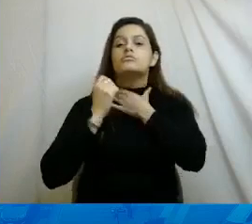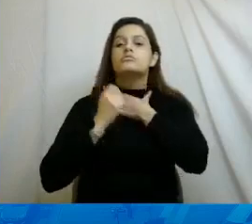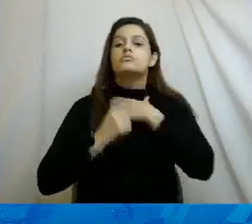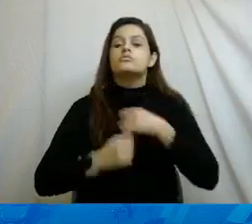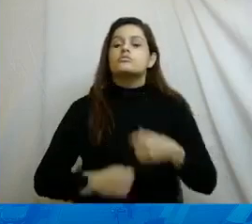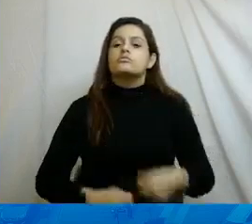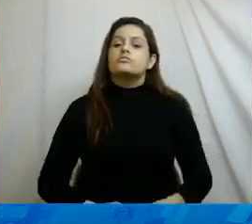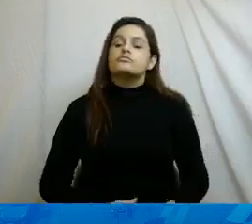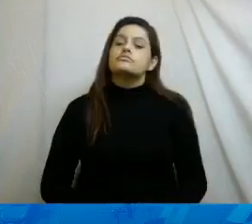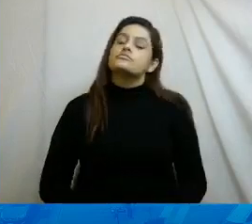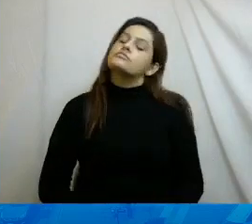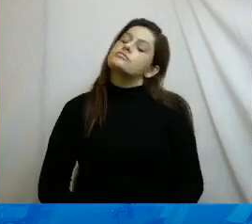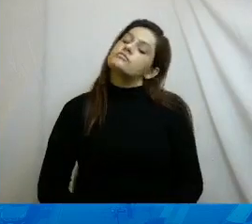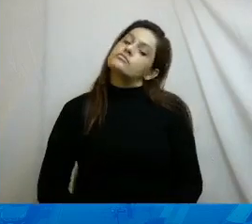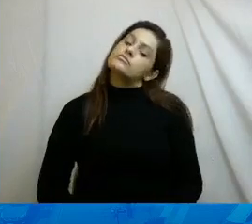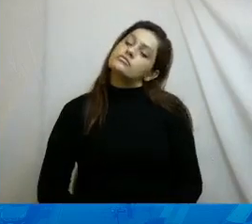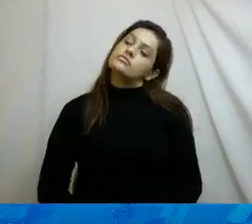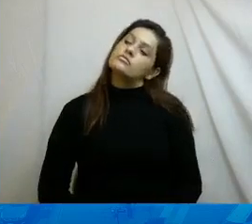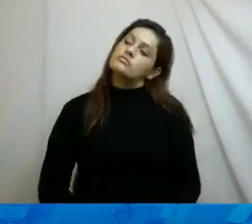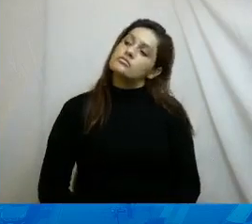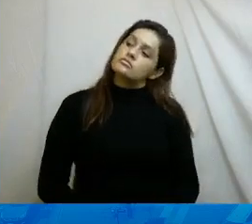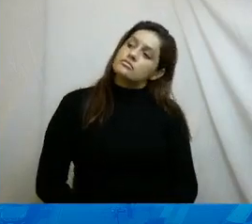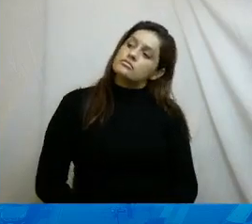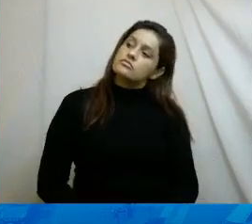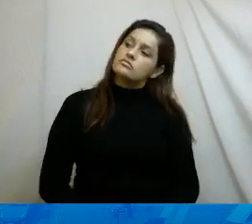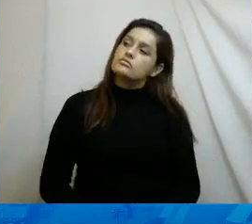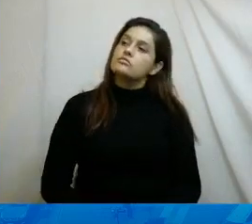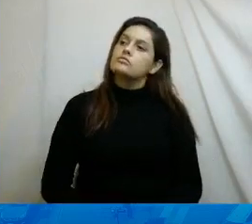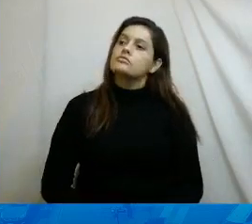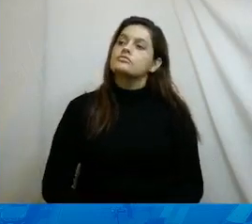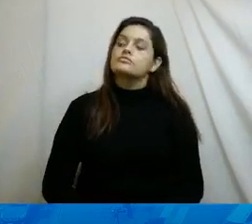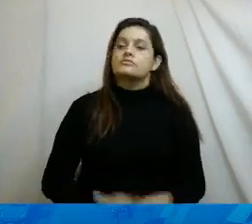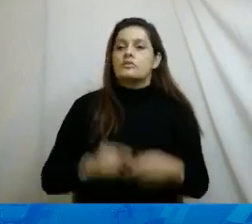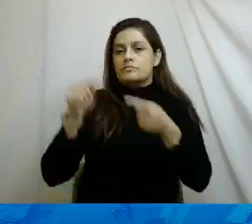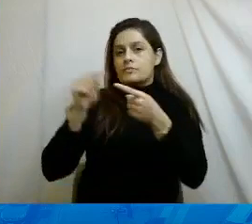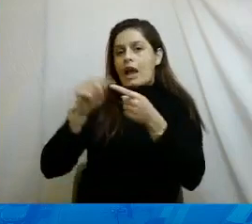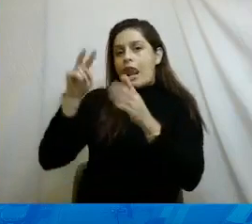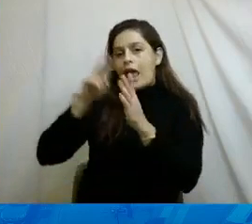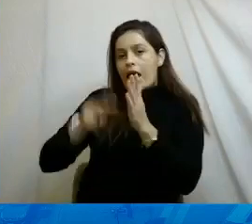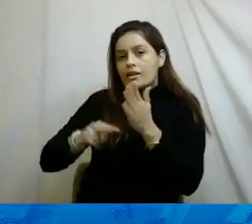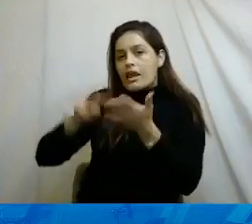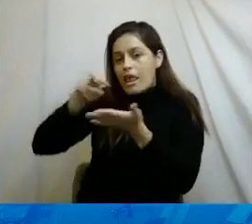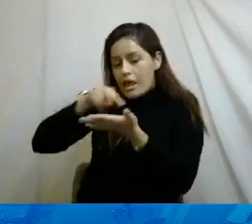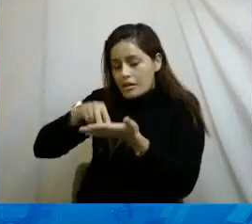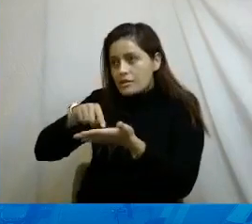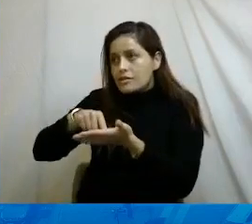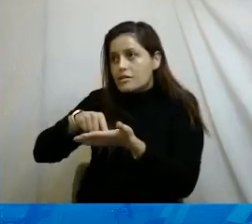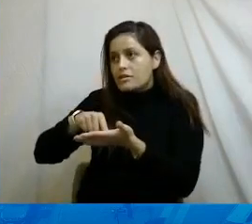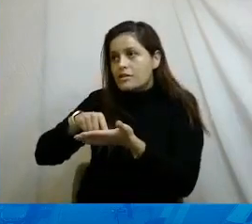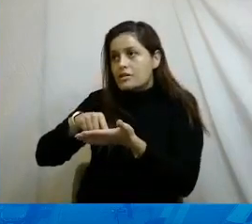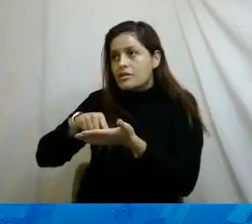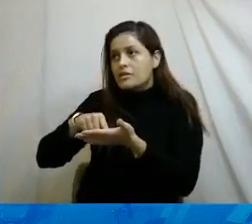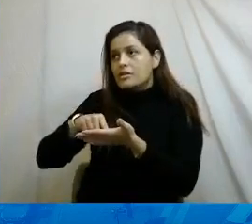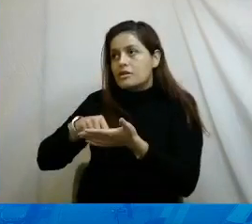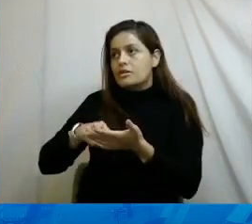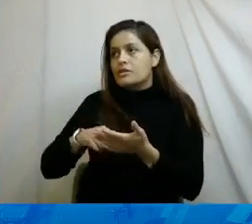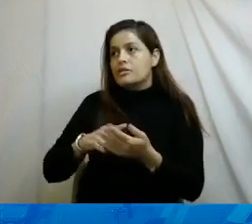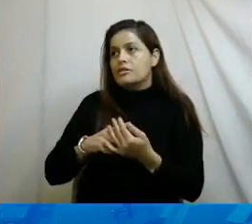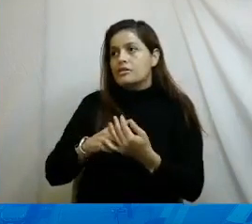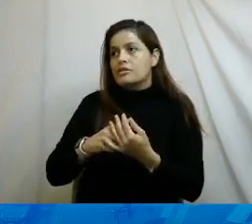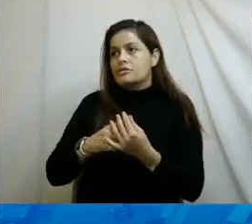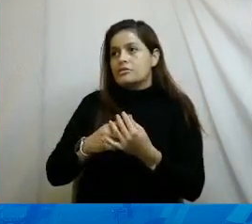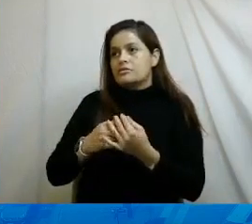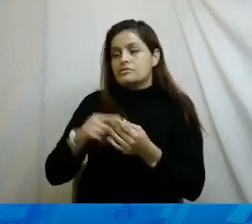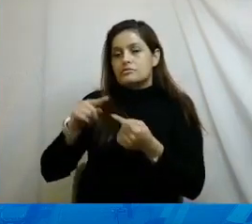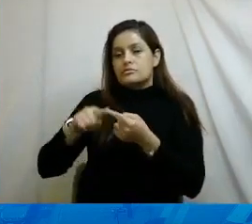Orpro, 426 millones. Serproa, 211 millones. Esas son previsionales las dos.